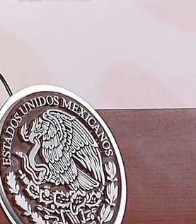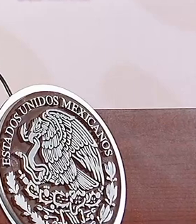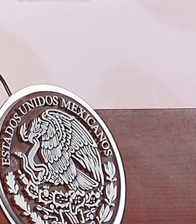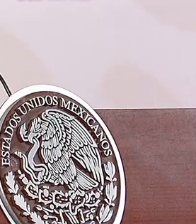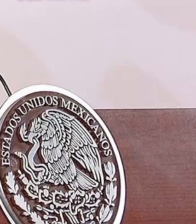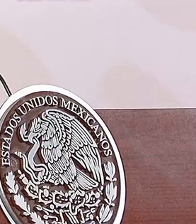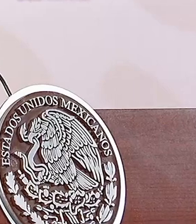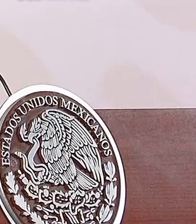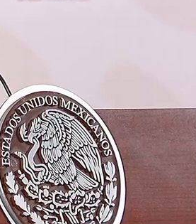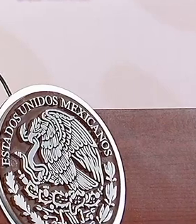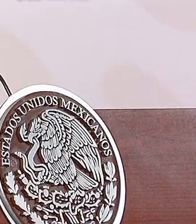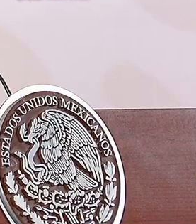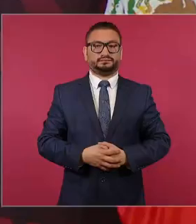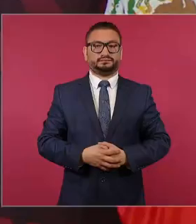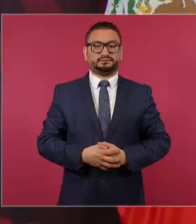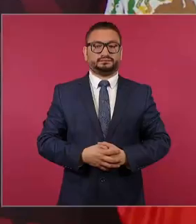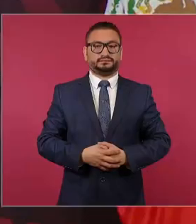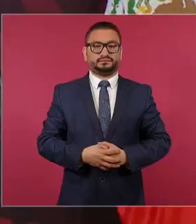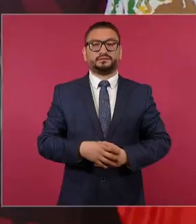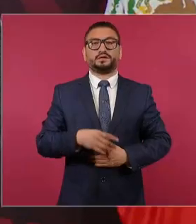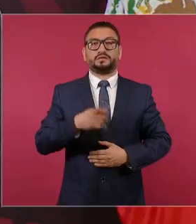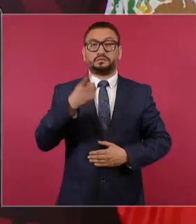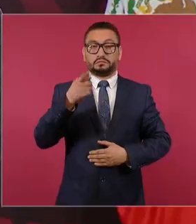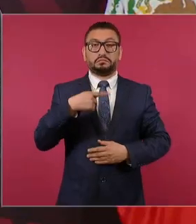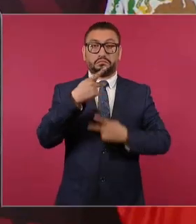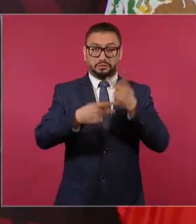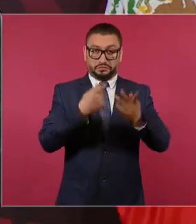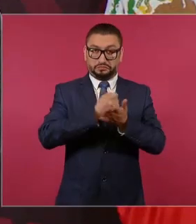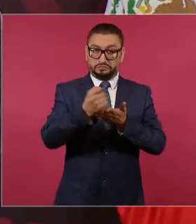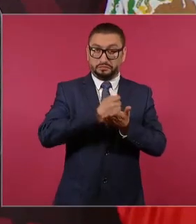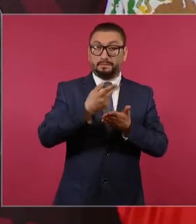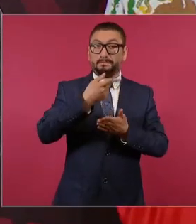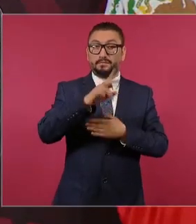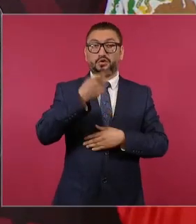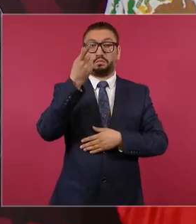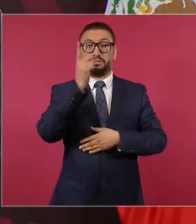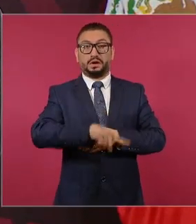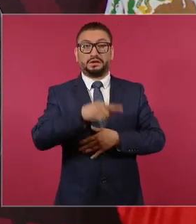esto. No vas a aumentar los salarios,